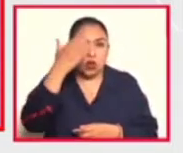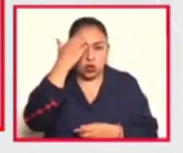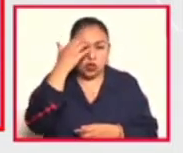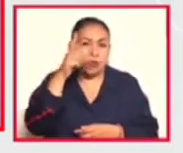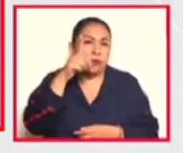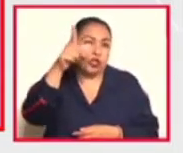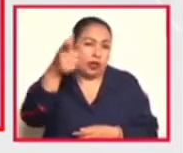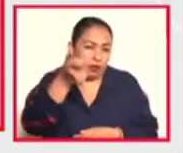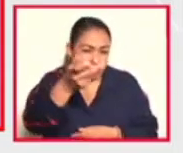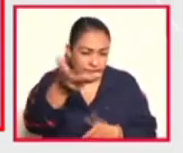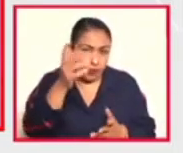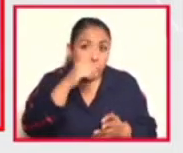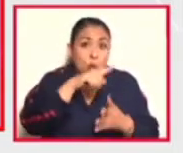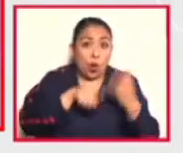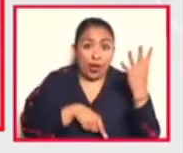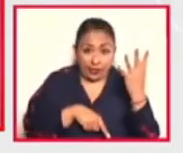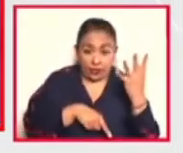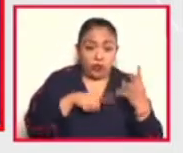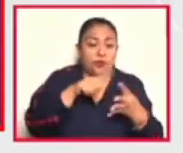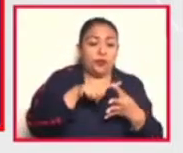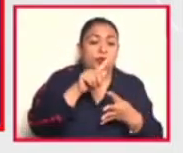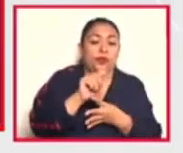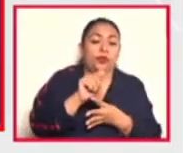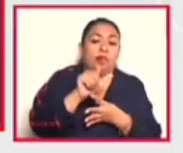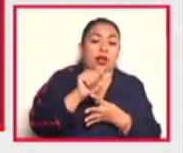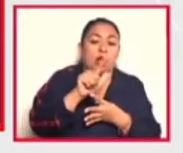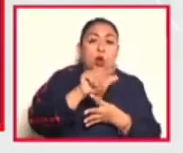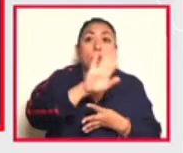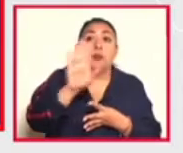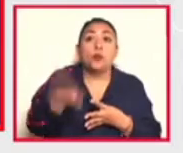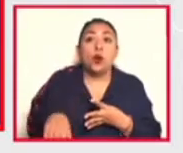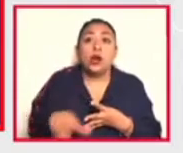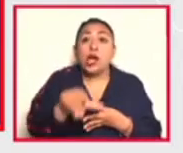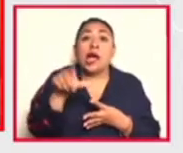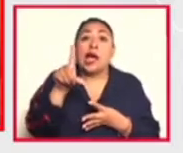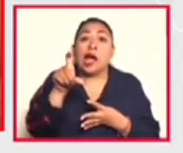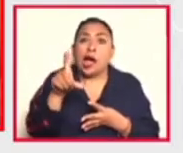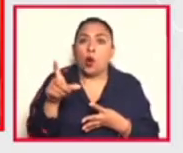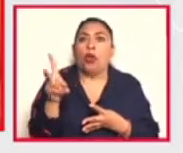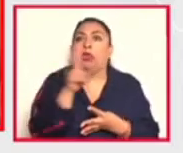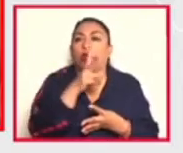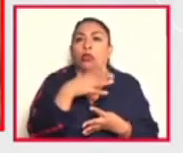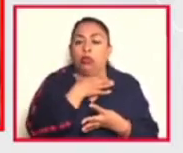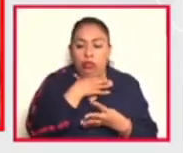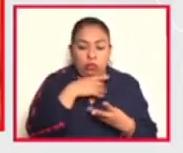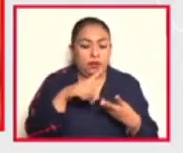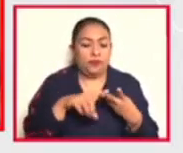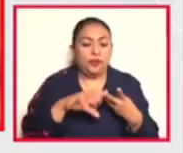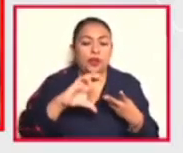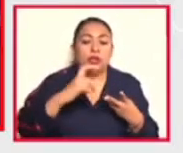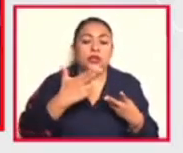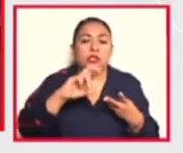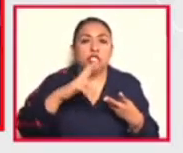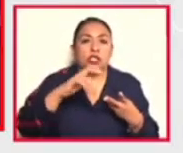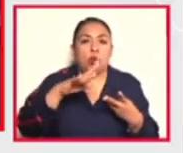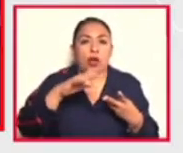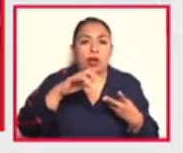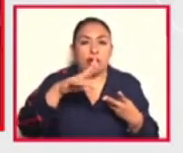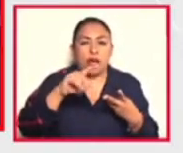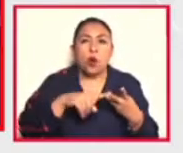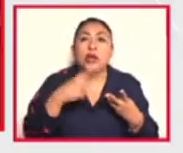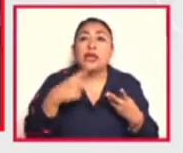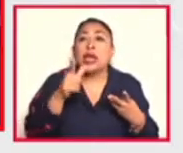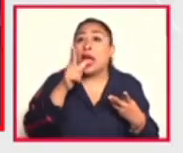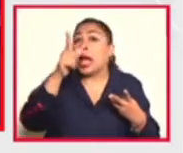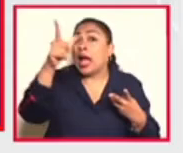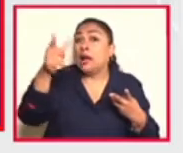son 4. El Tlalocan, a donde van los muertos por agua, el Chichihuacaco, que es a donde van las almas de los